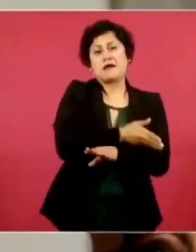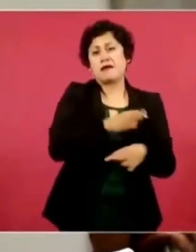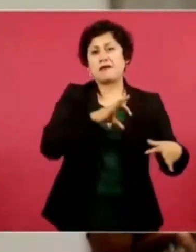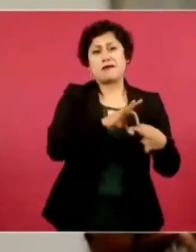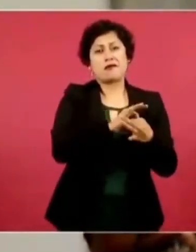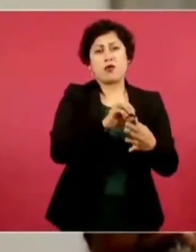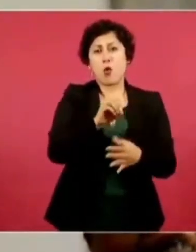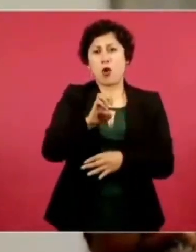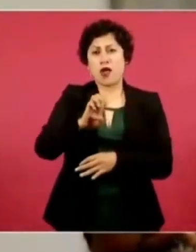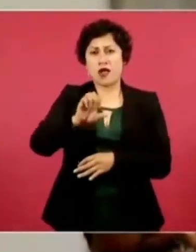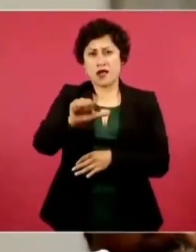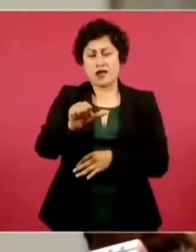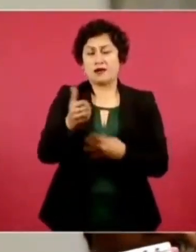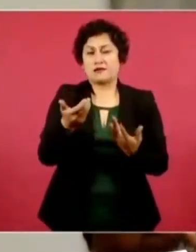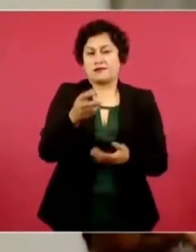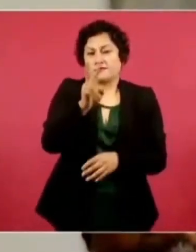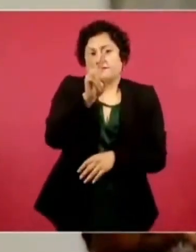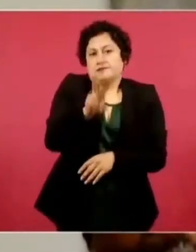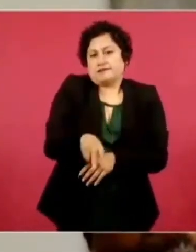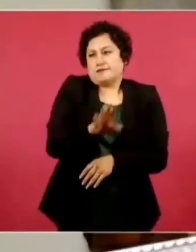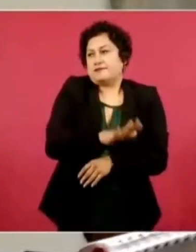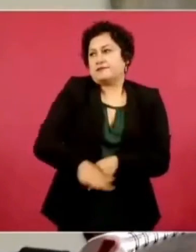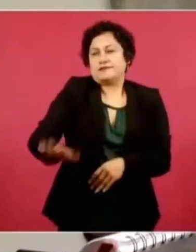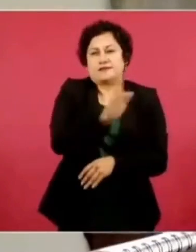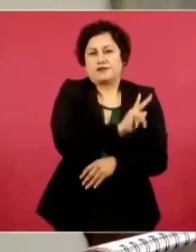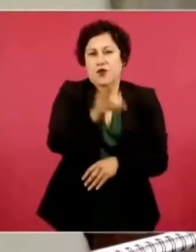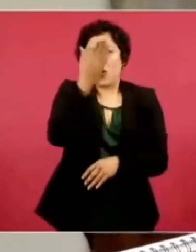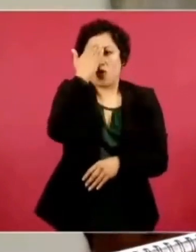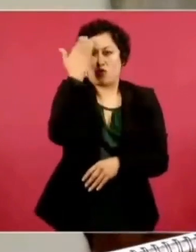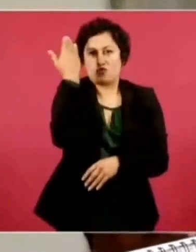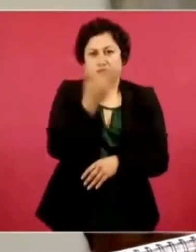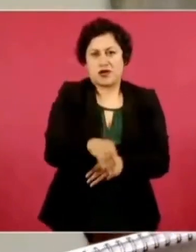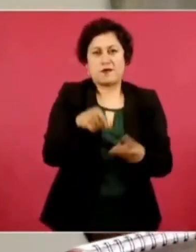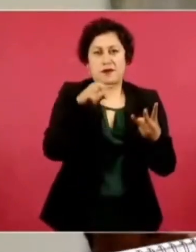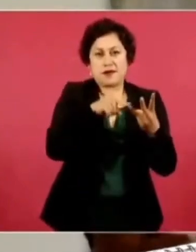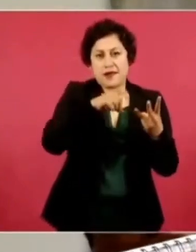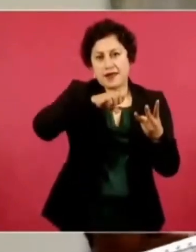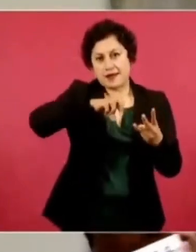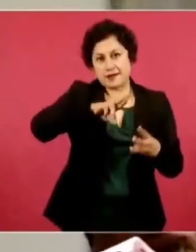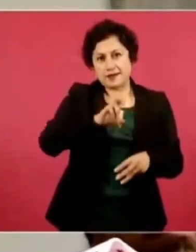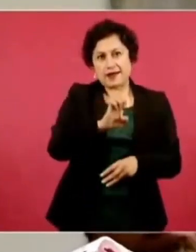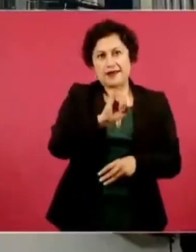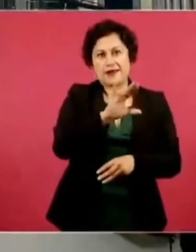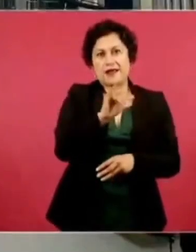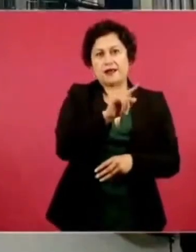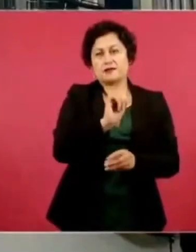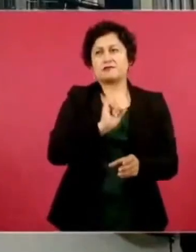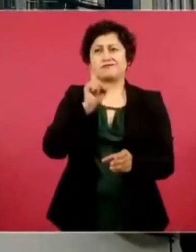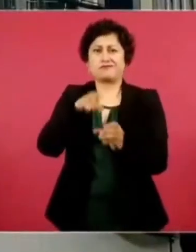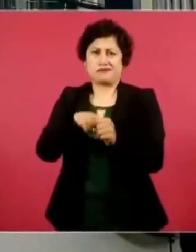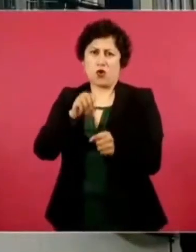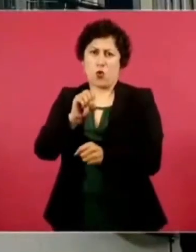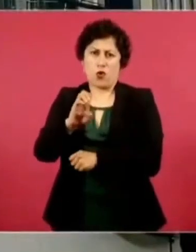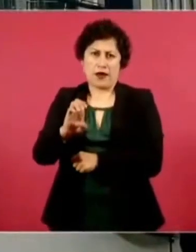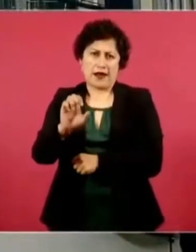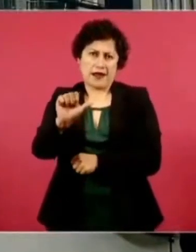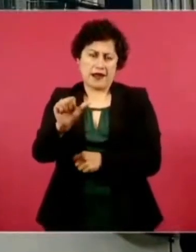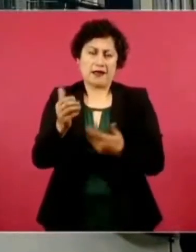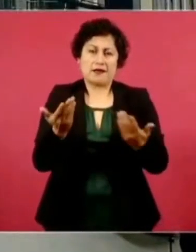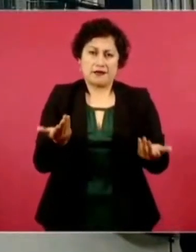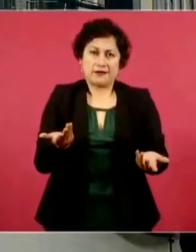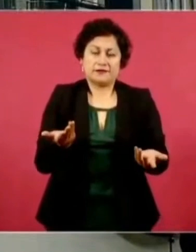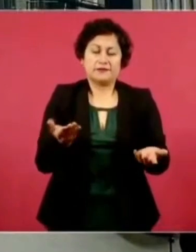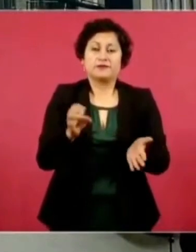Emilio Álvarez y Casa, pues pertenece a la OEA, ¿no? Y trabajó ahí, digo, tan es así que tan solo en el tema de